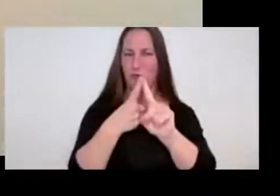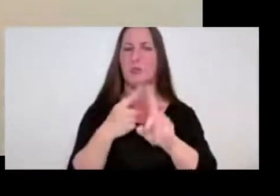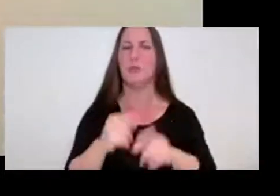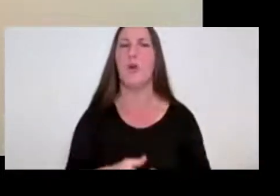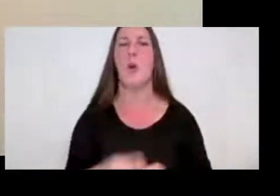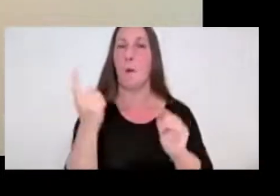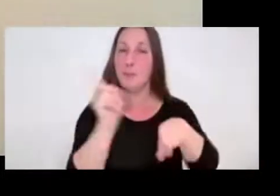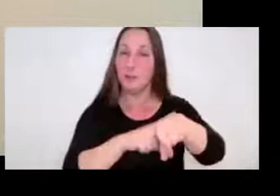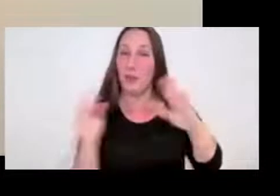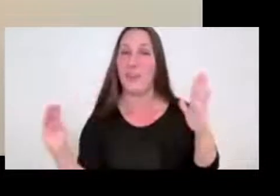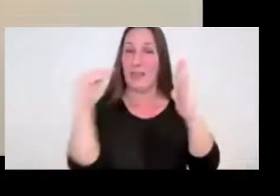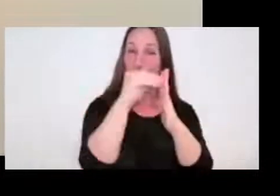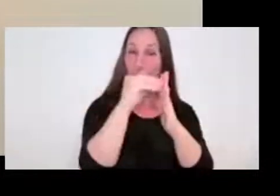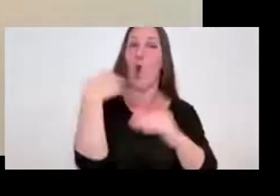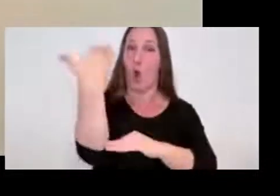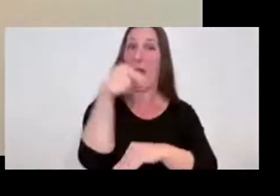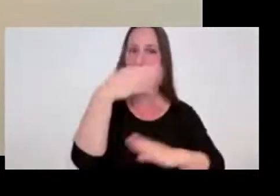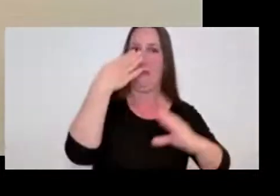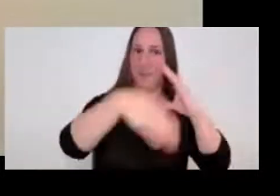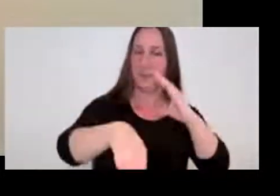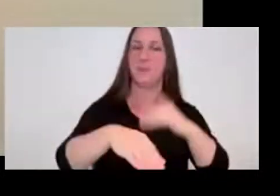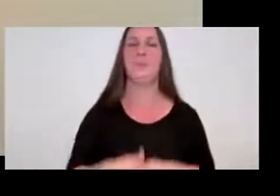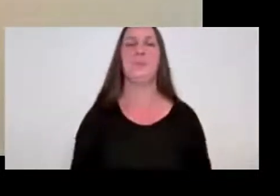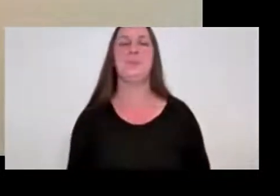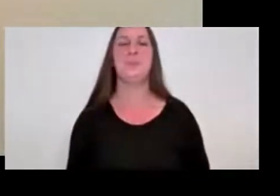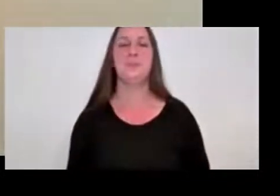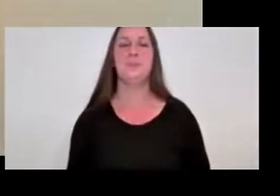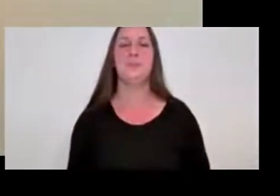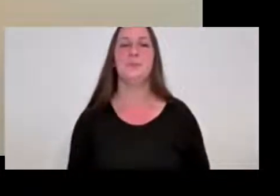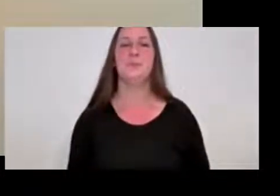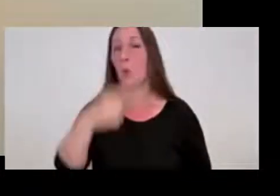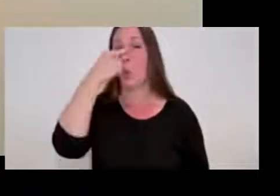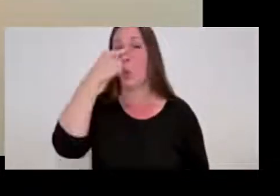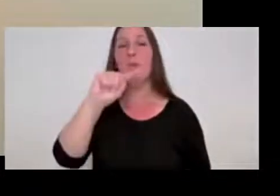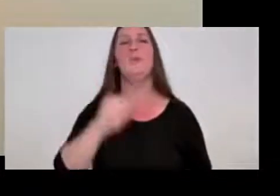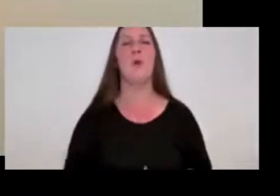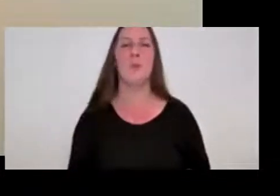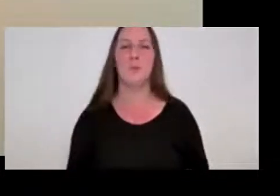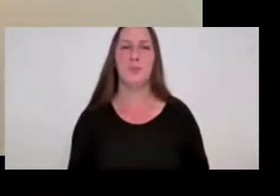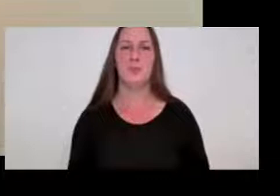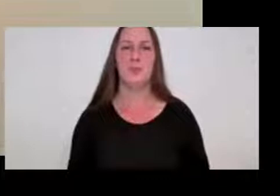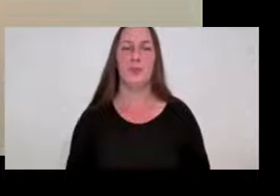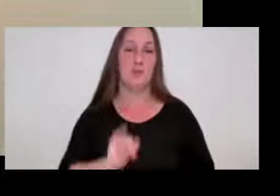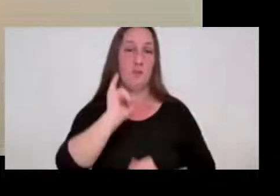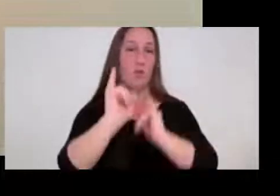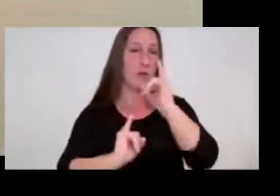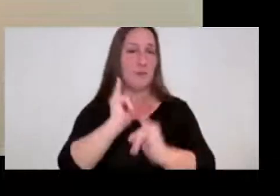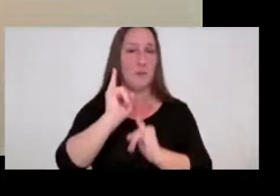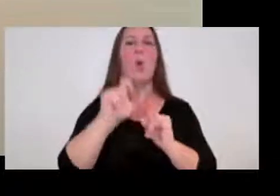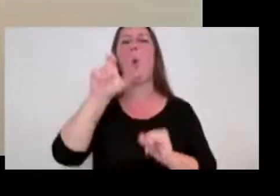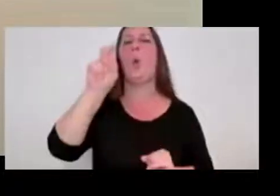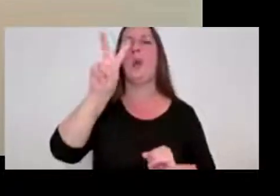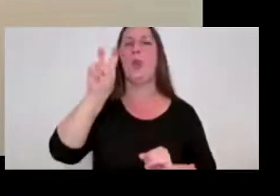a la jornada. Y ya como por último les voy a comentar el currículum de